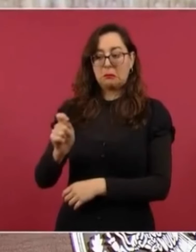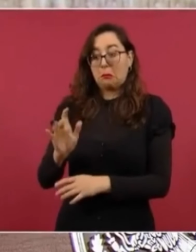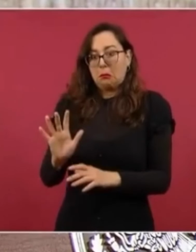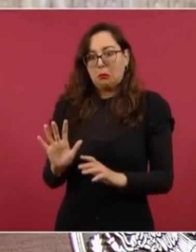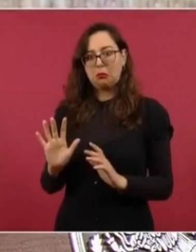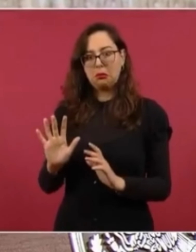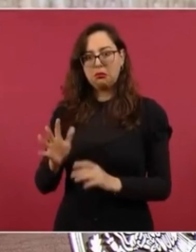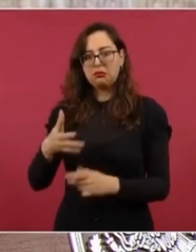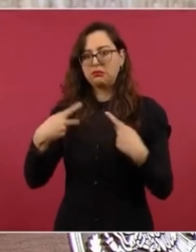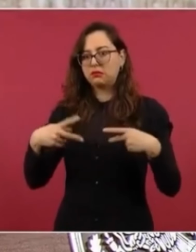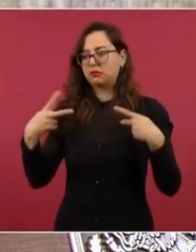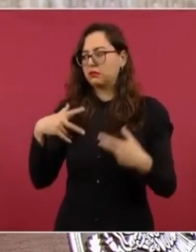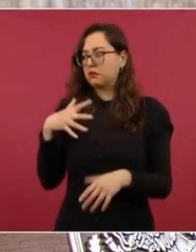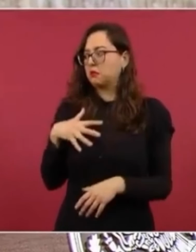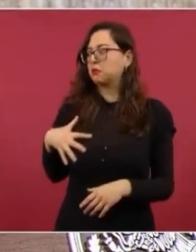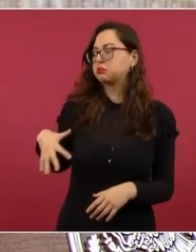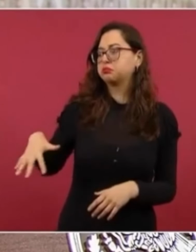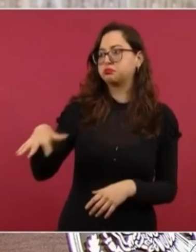y que